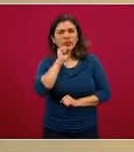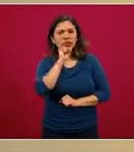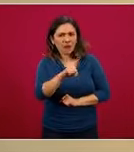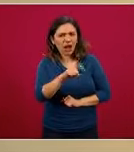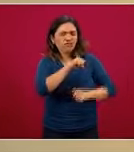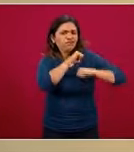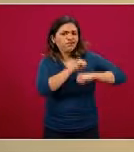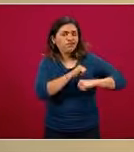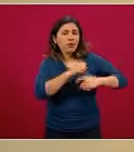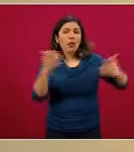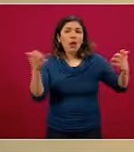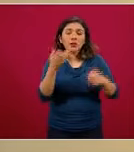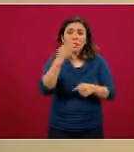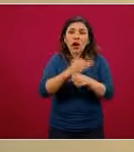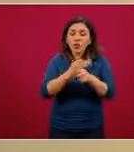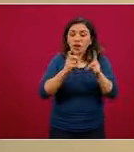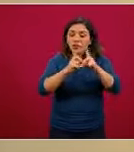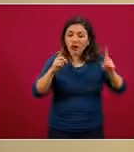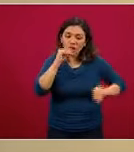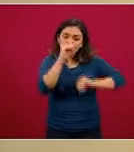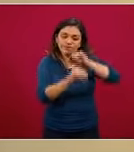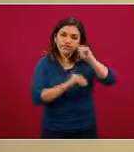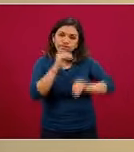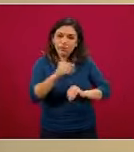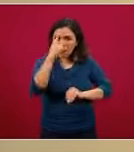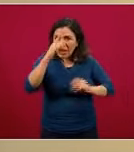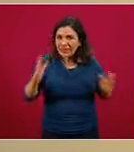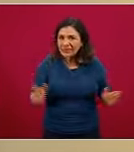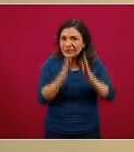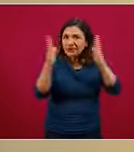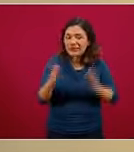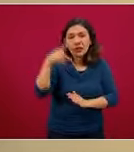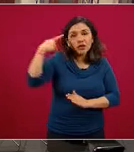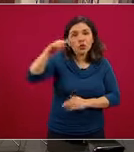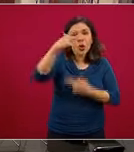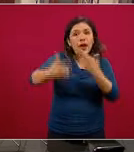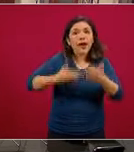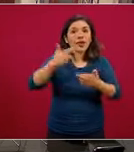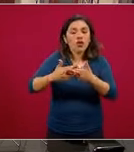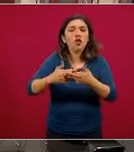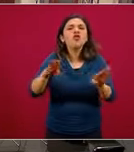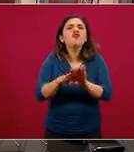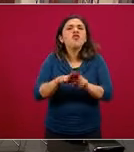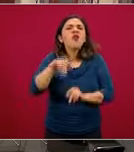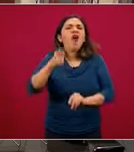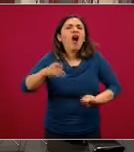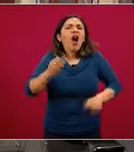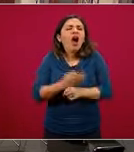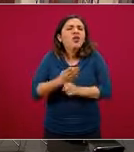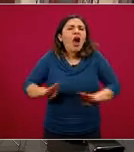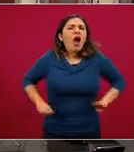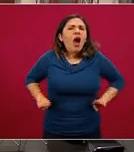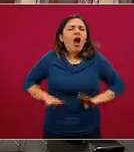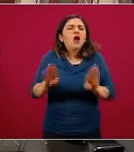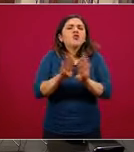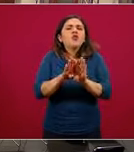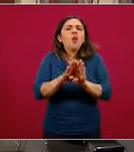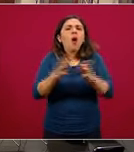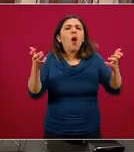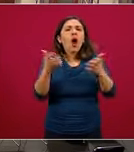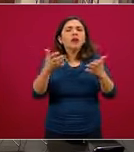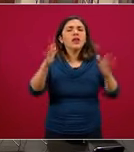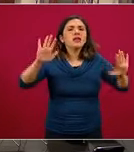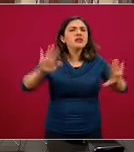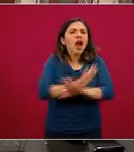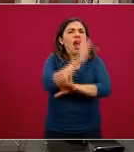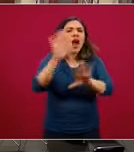Salud, está desarrollando y promoviendo en la región en el marco de los procesos de